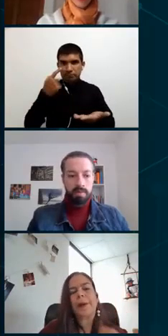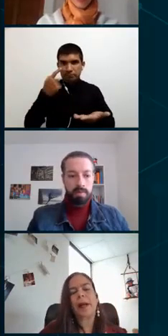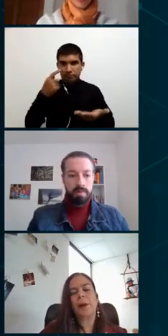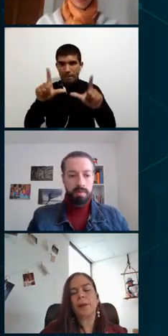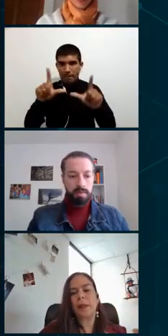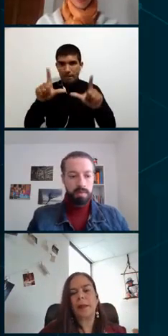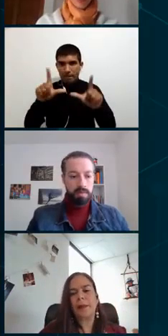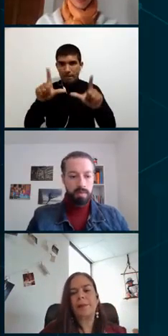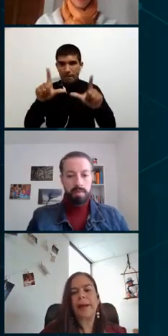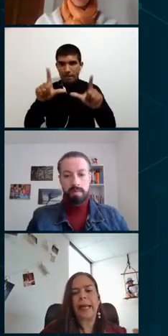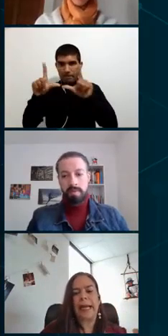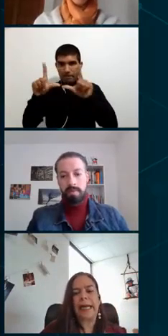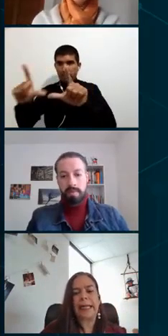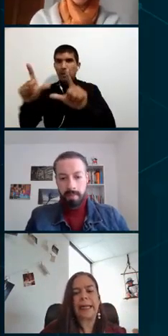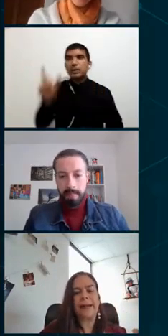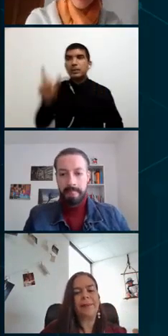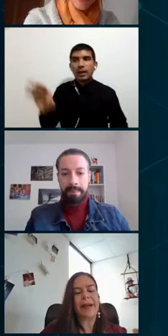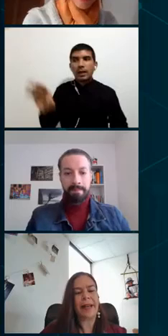Bueno, Claudia,